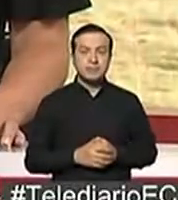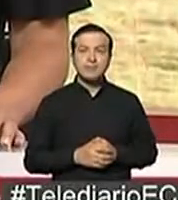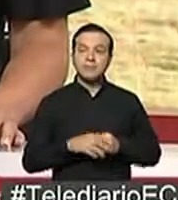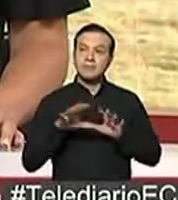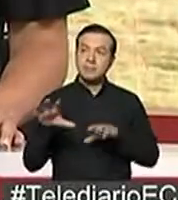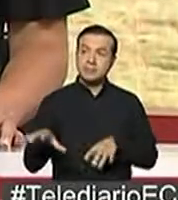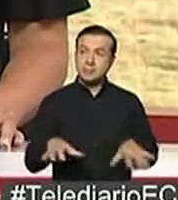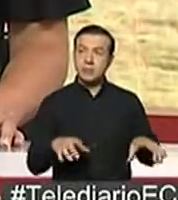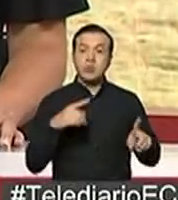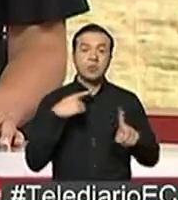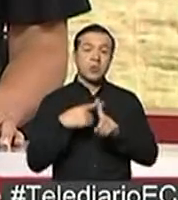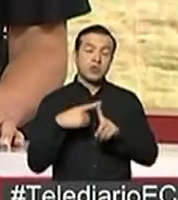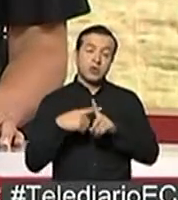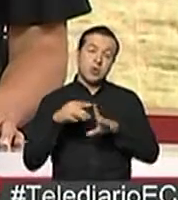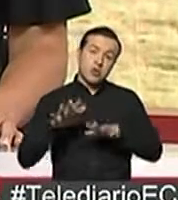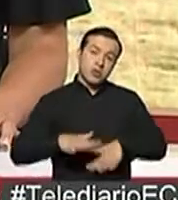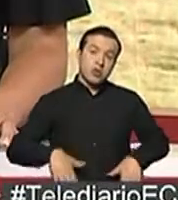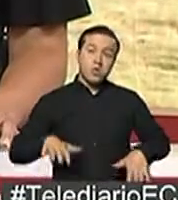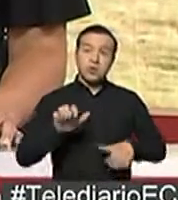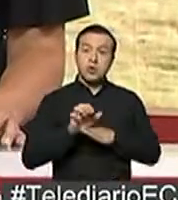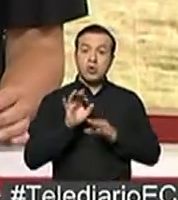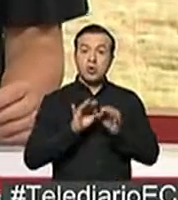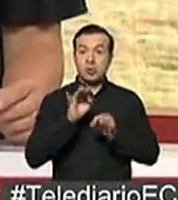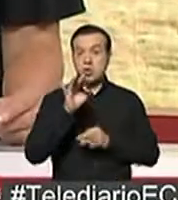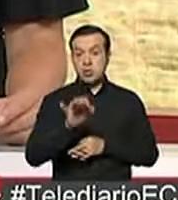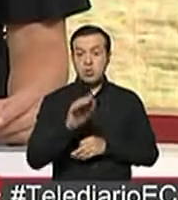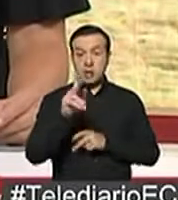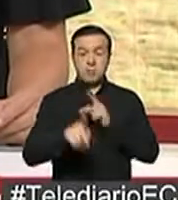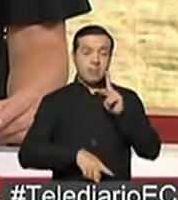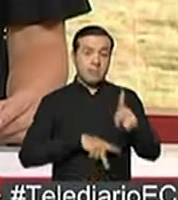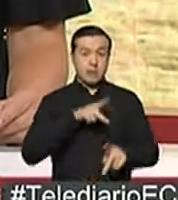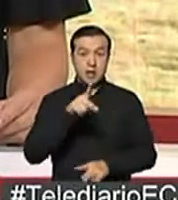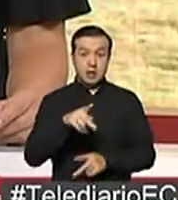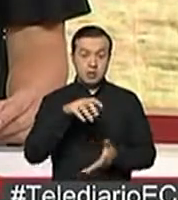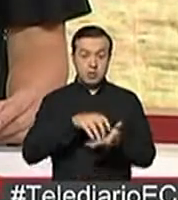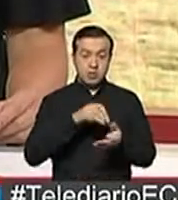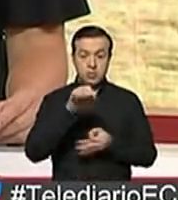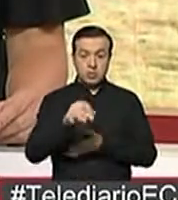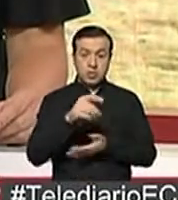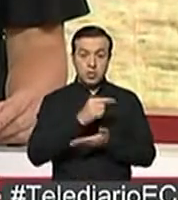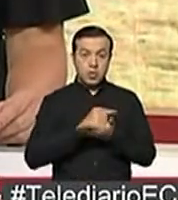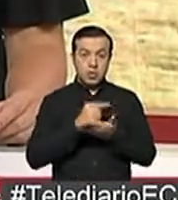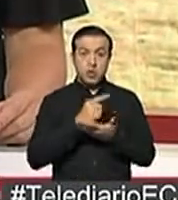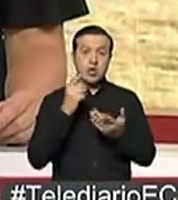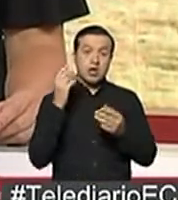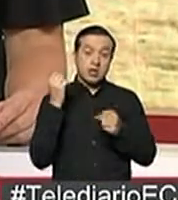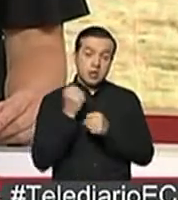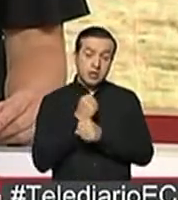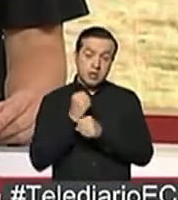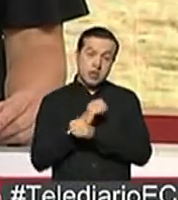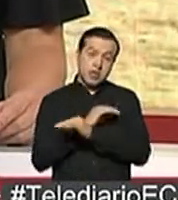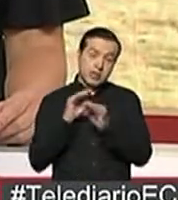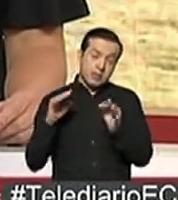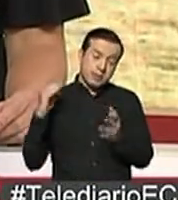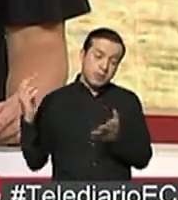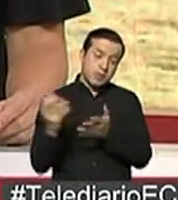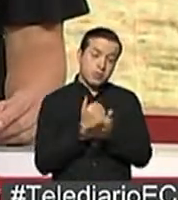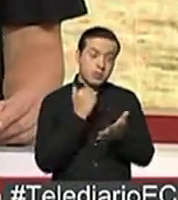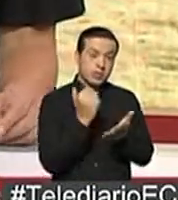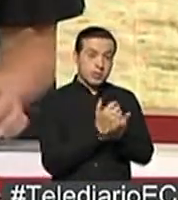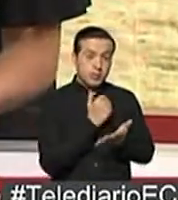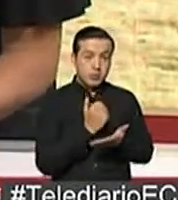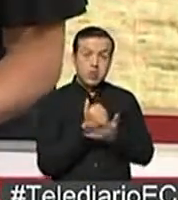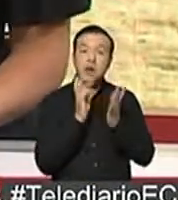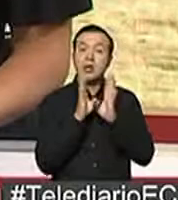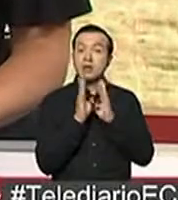Acciones positivas se realizan en nuestro país. En el Cantón General Villamil Playas, en la provincia del Guayas, se realizó la limpieza de playas posferiado. El